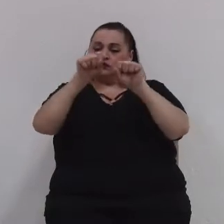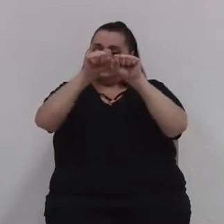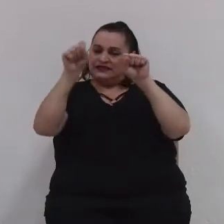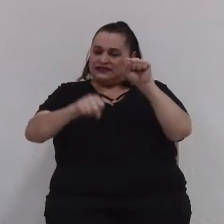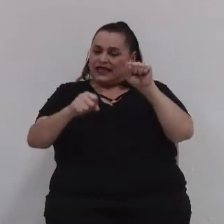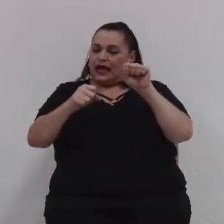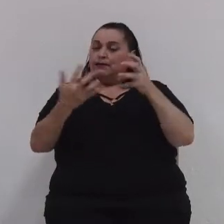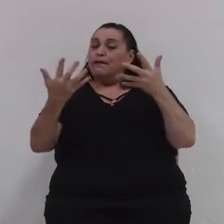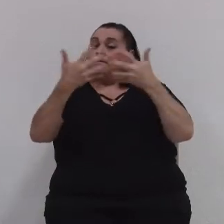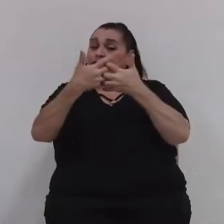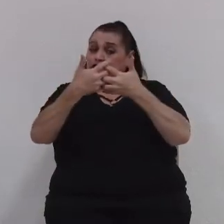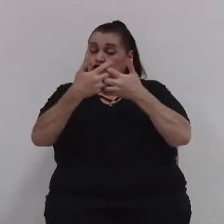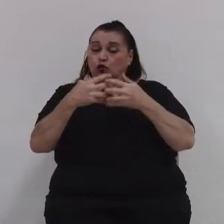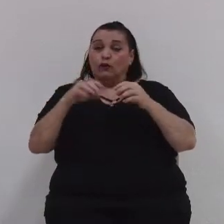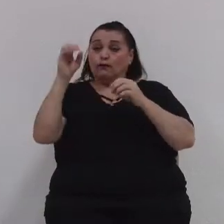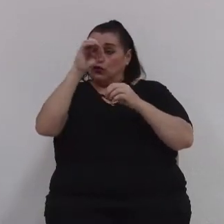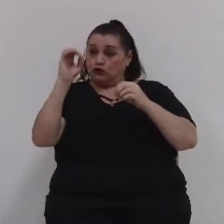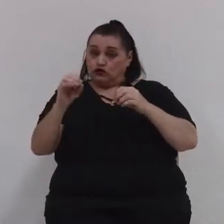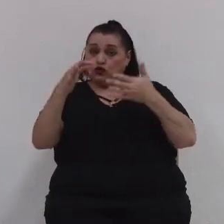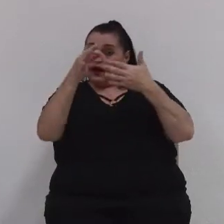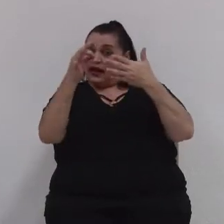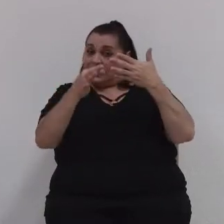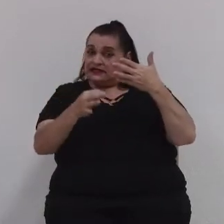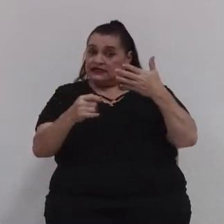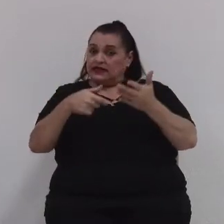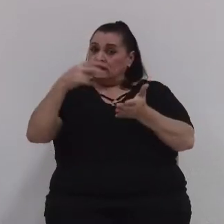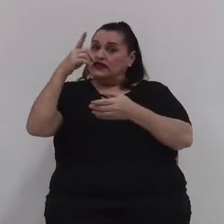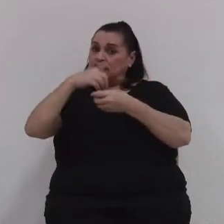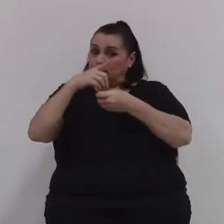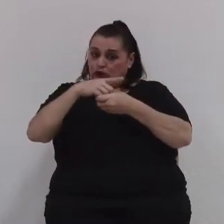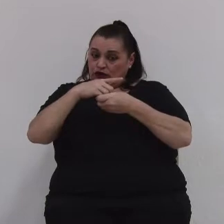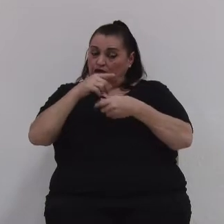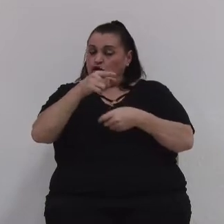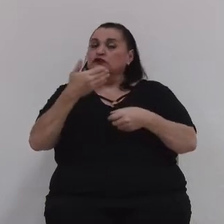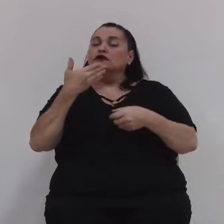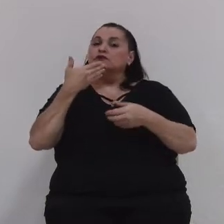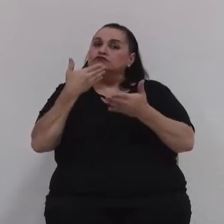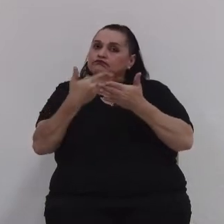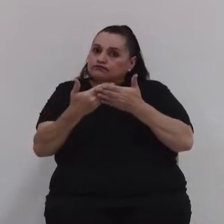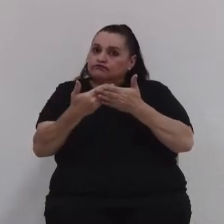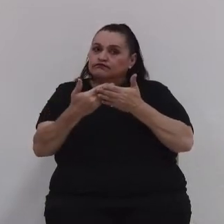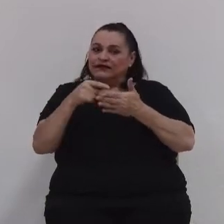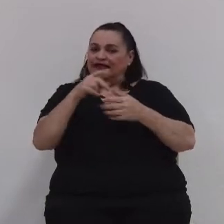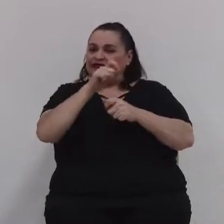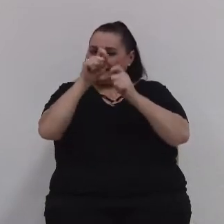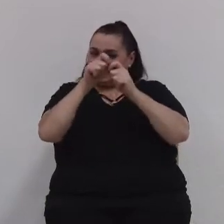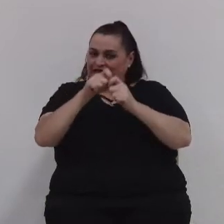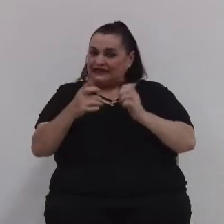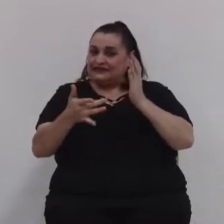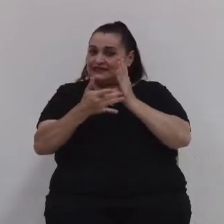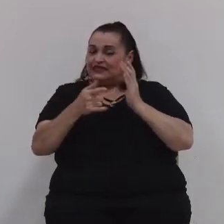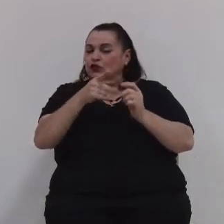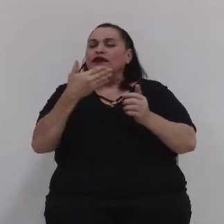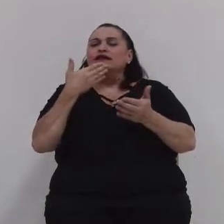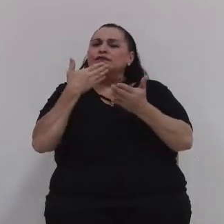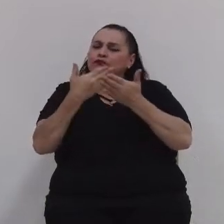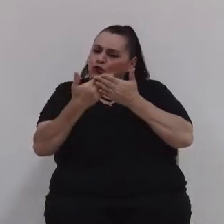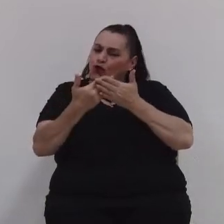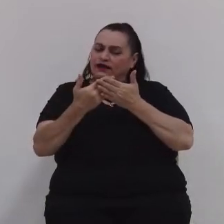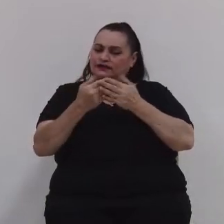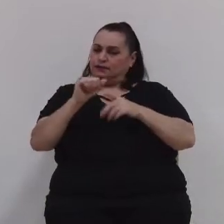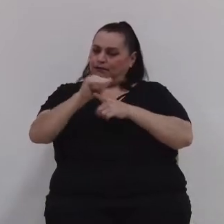mixto proporcional de elección de diputados que tendría la virtud, no puedo explicar aquí los detalles técnicos, pero que tendría la virtud de